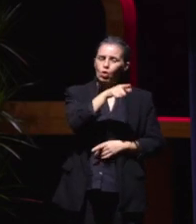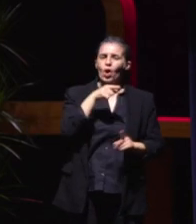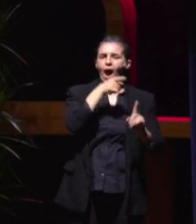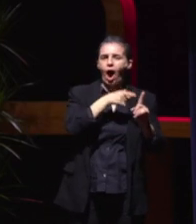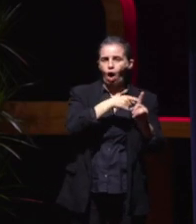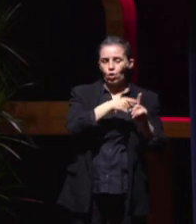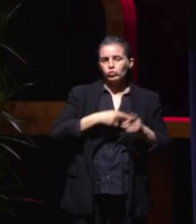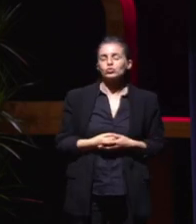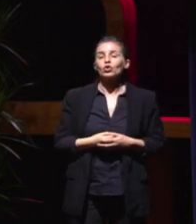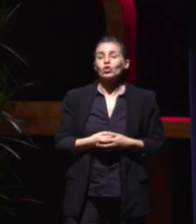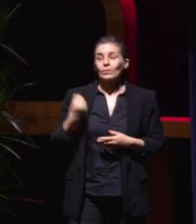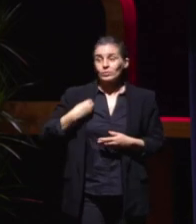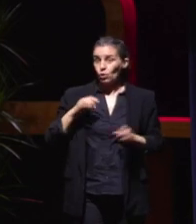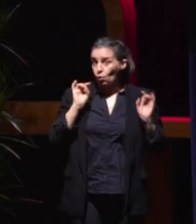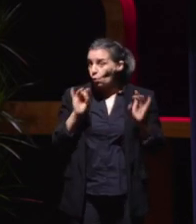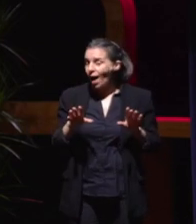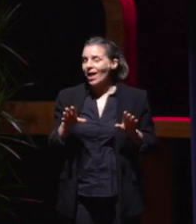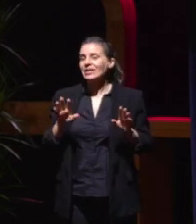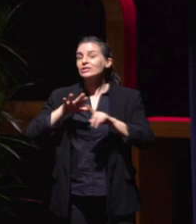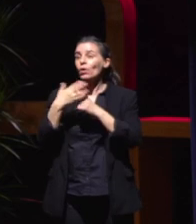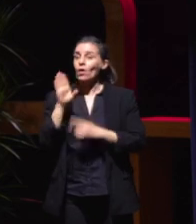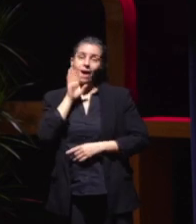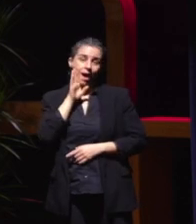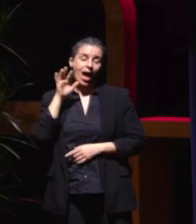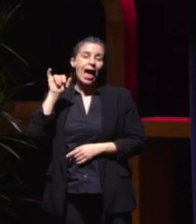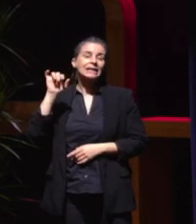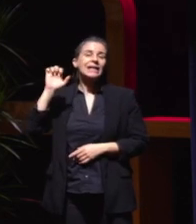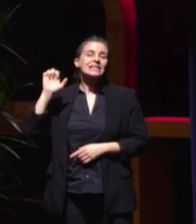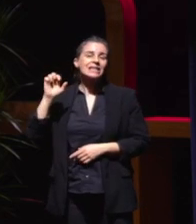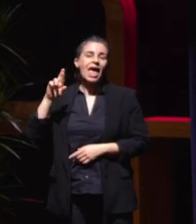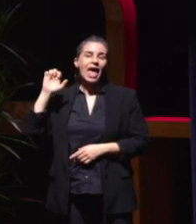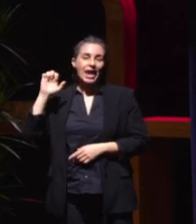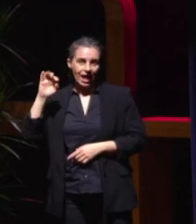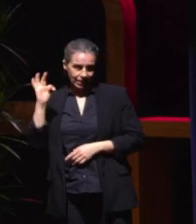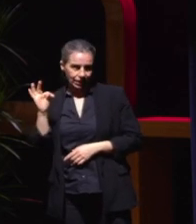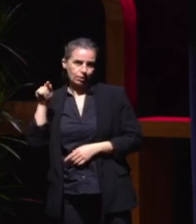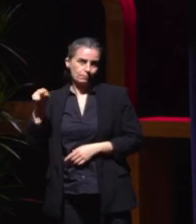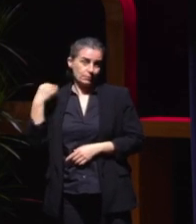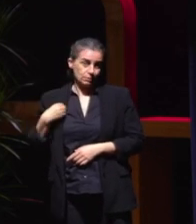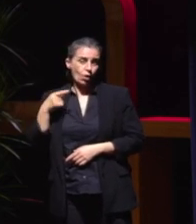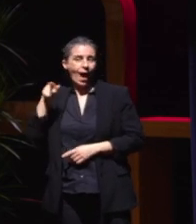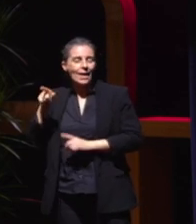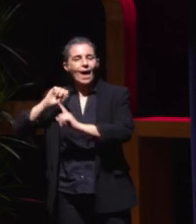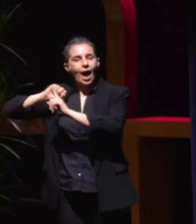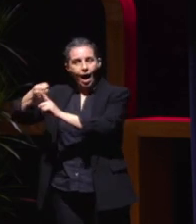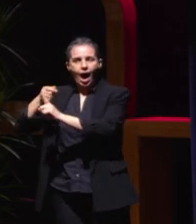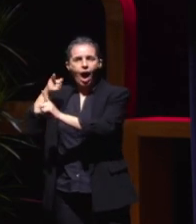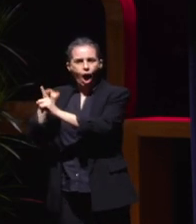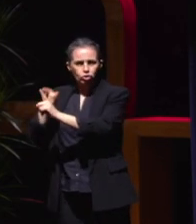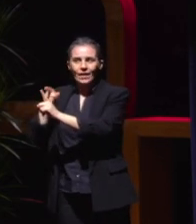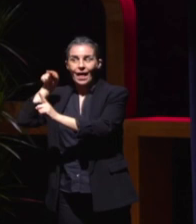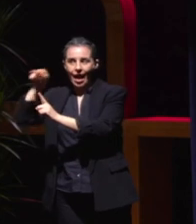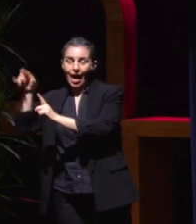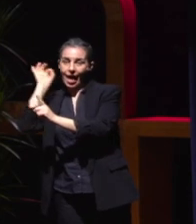ya no es un es Porque además de además de ser acosada ella fueron acosados muchos chicos